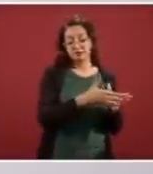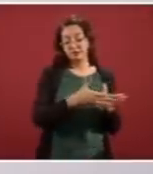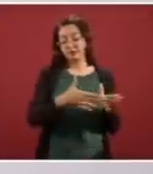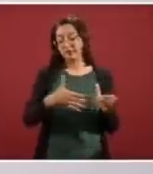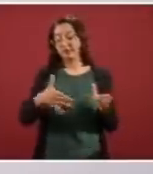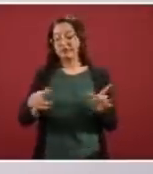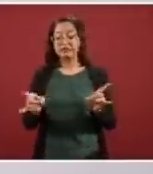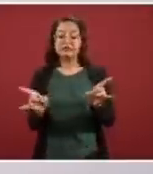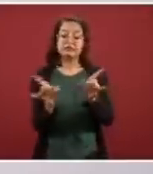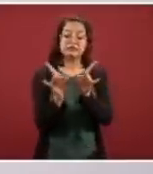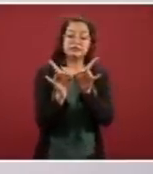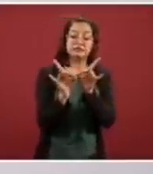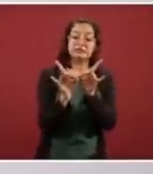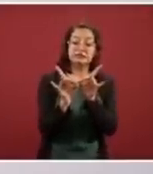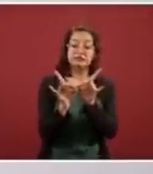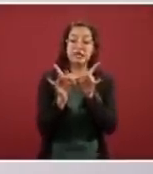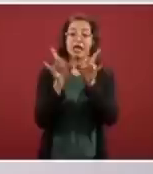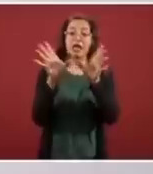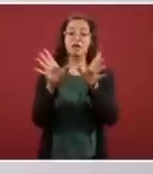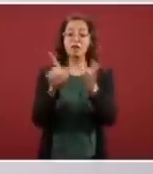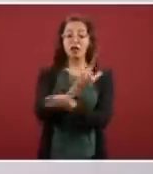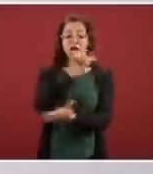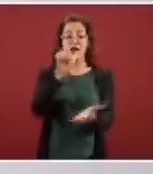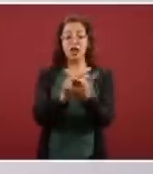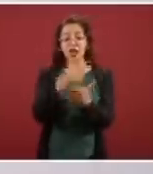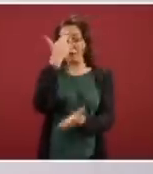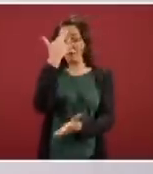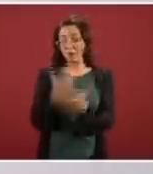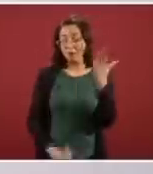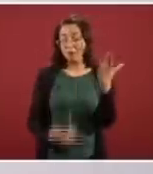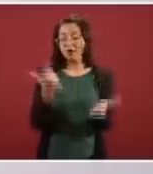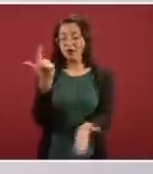por delitos graves,